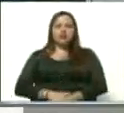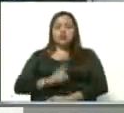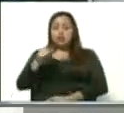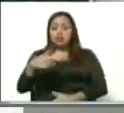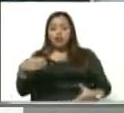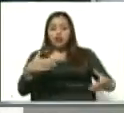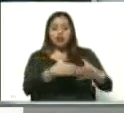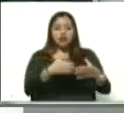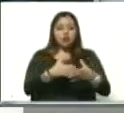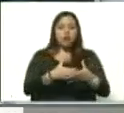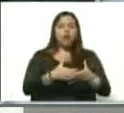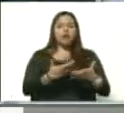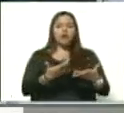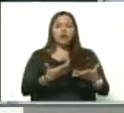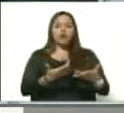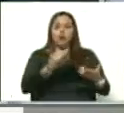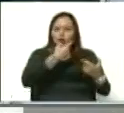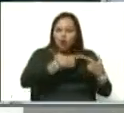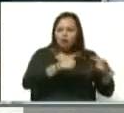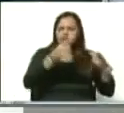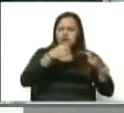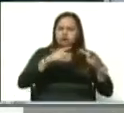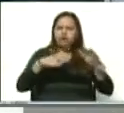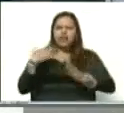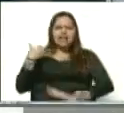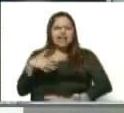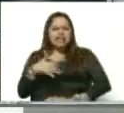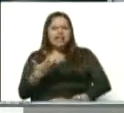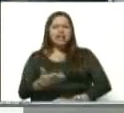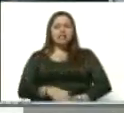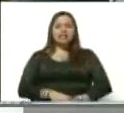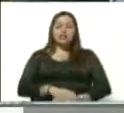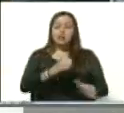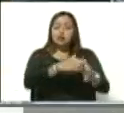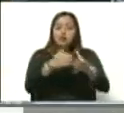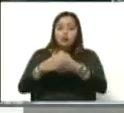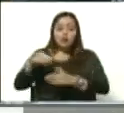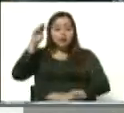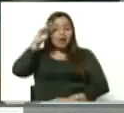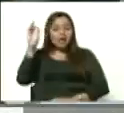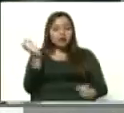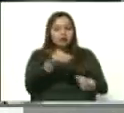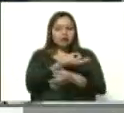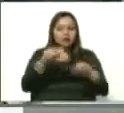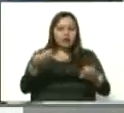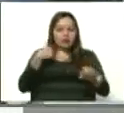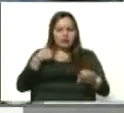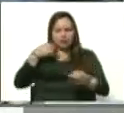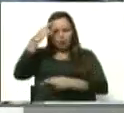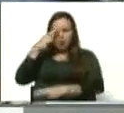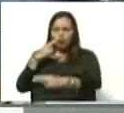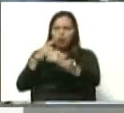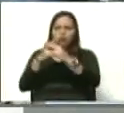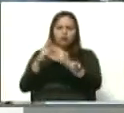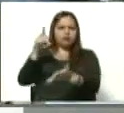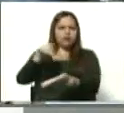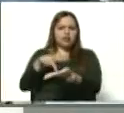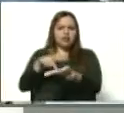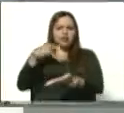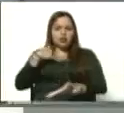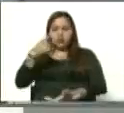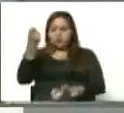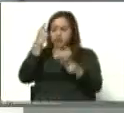agrupación Matacandela, viene el Patrón Vázquez de Argentina, vienen agrupaciones increíbles, maestros increíbles, que para mí es un honor. Y en mi